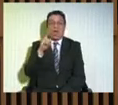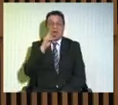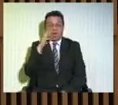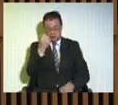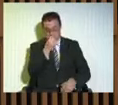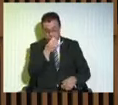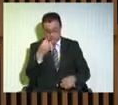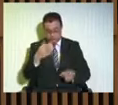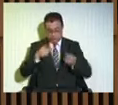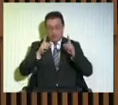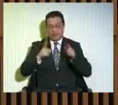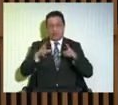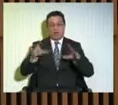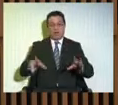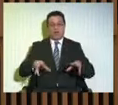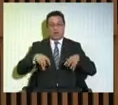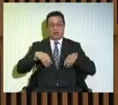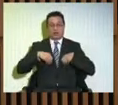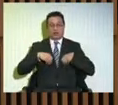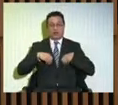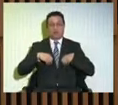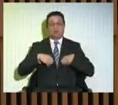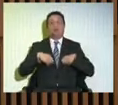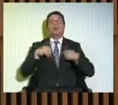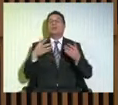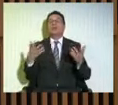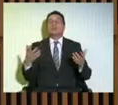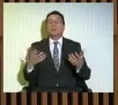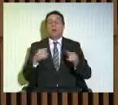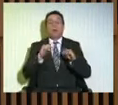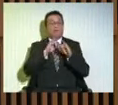que abordar de manera